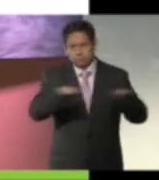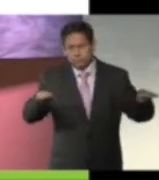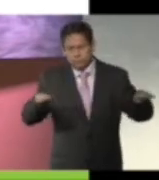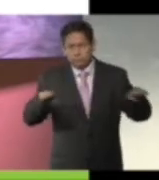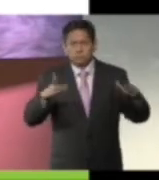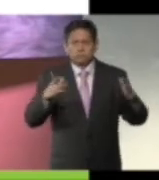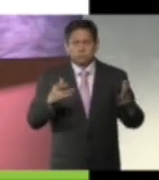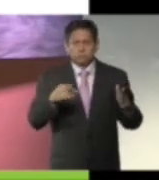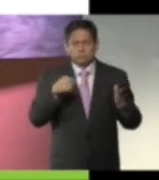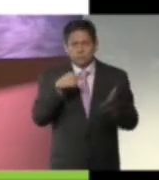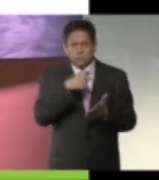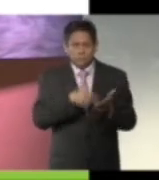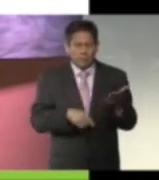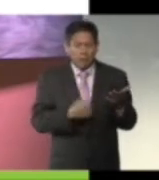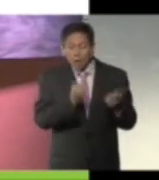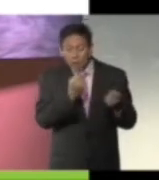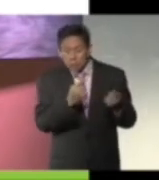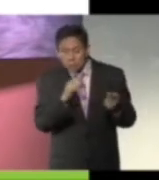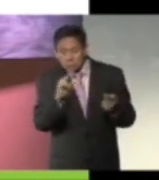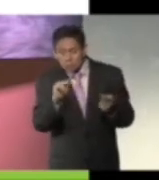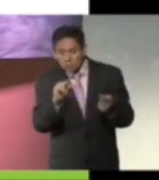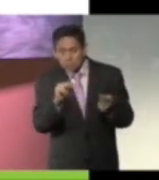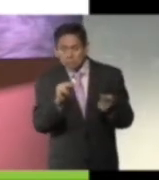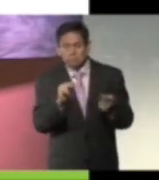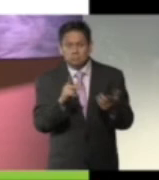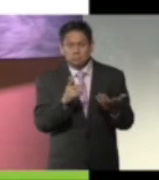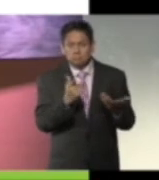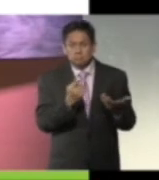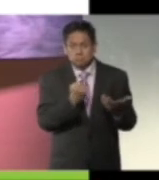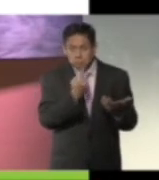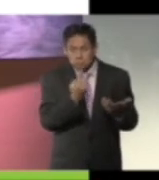igualdad de género y de derechos humanos, ¿uno solo?